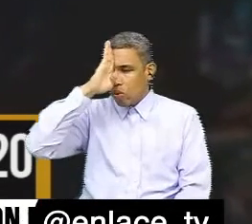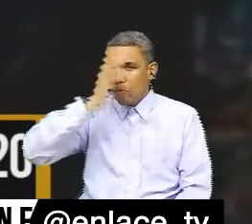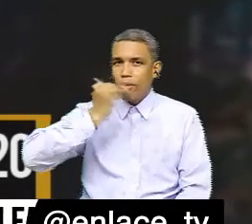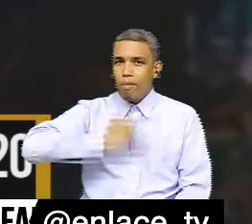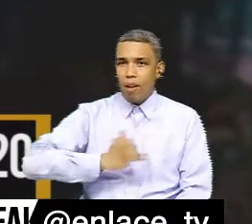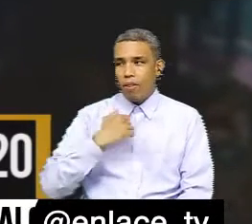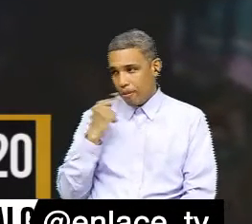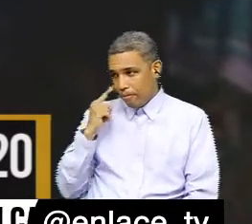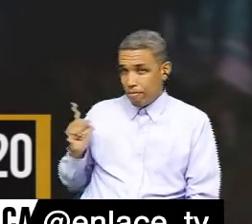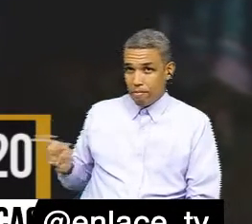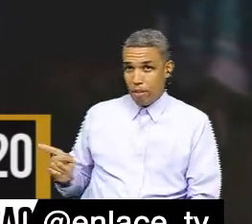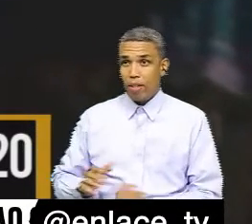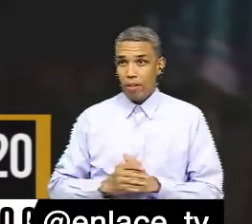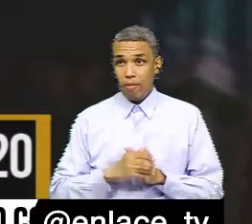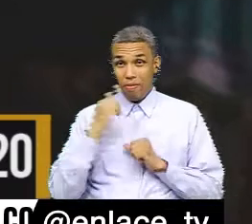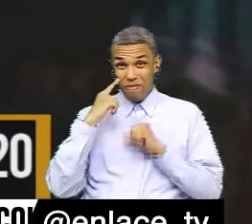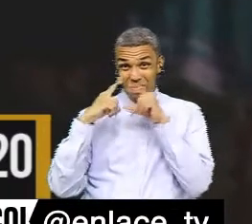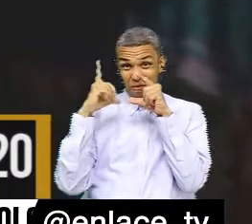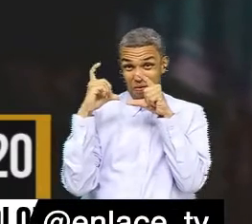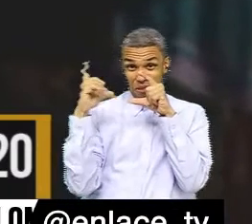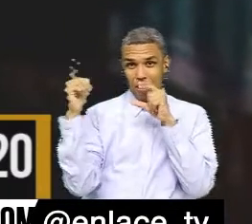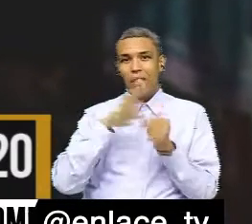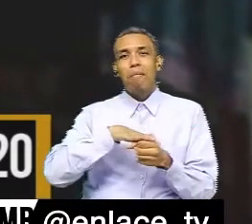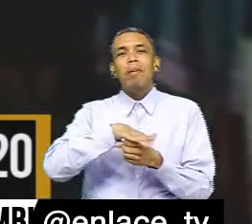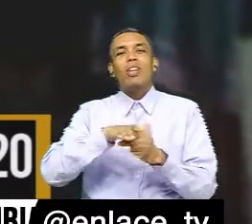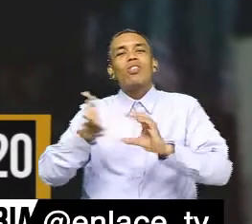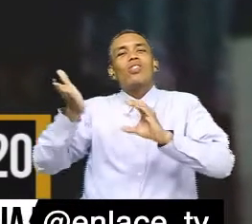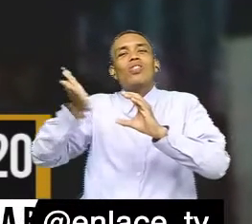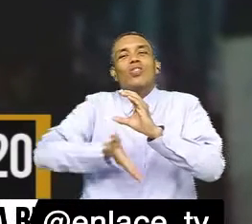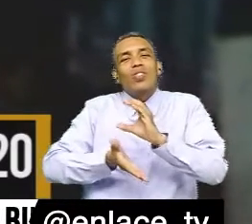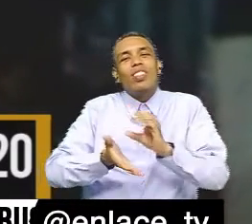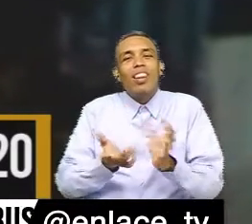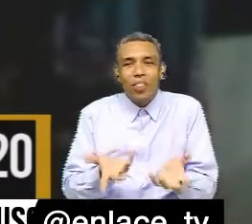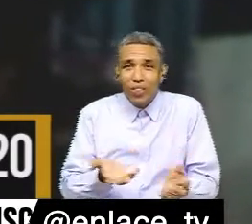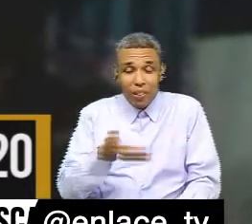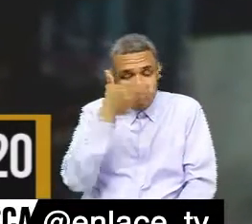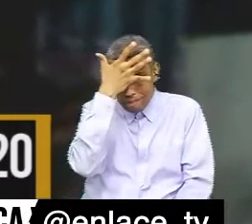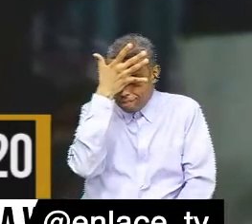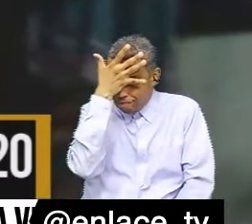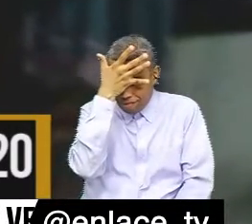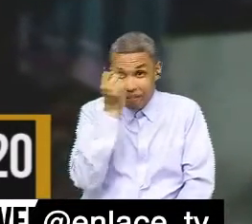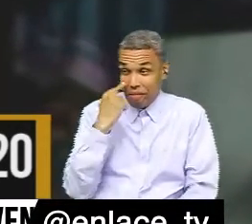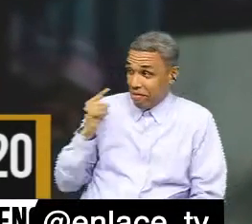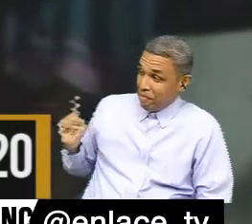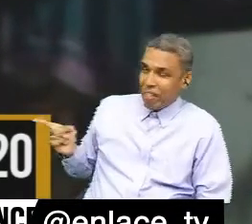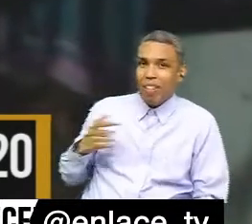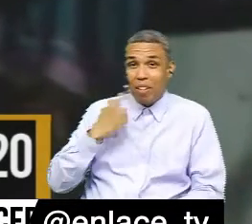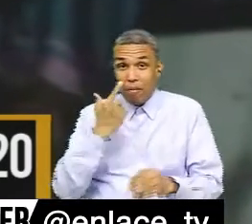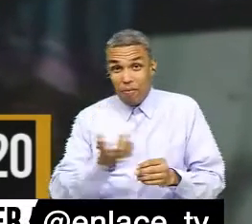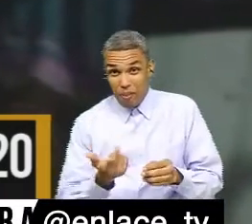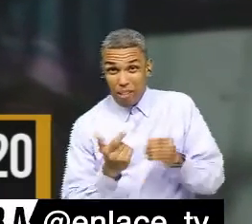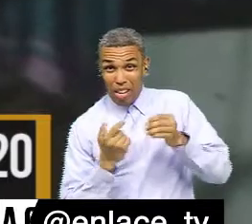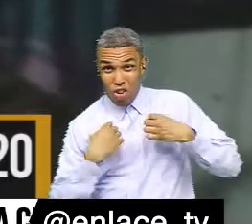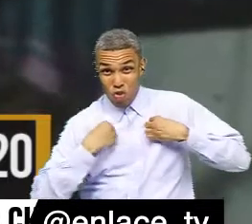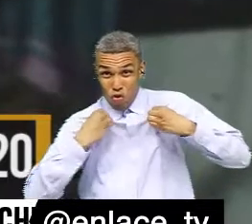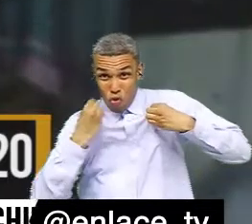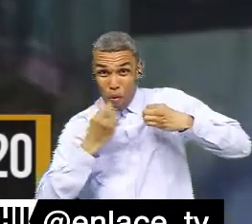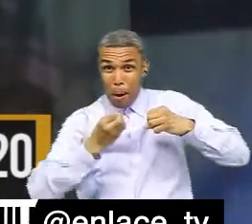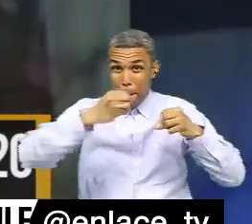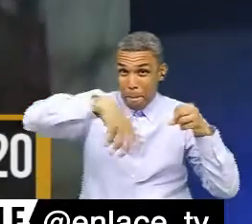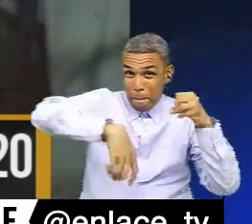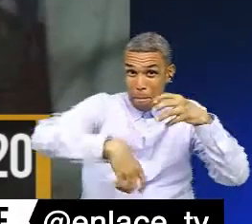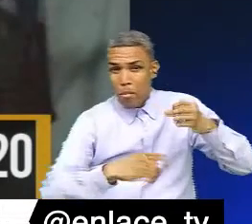que su vecina en el barrio el cincuentenario decide colgar su ropa recién lavada en cuerdas de energía eléctrica afuera de su casa